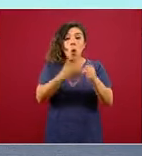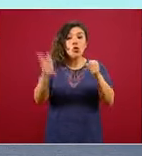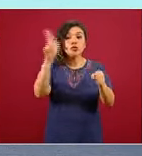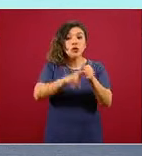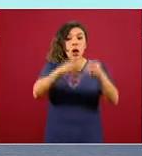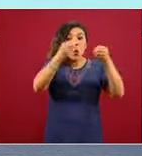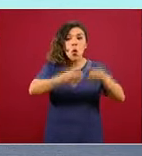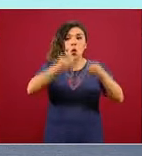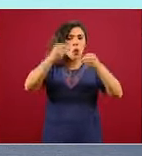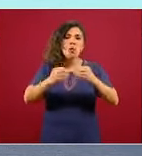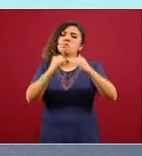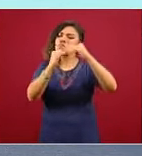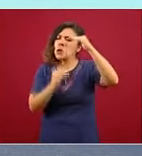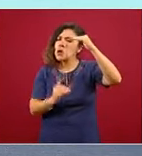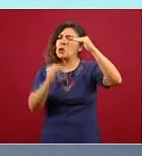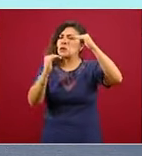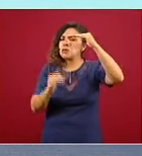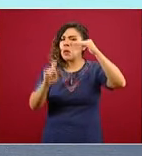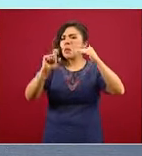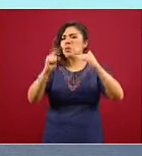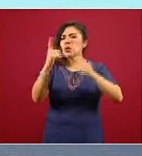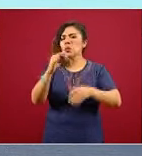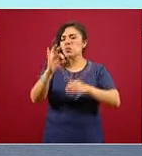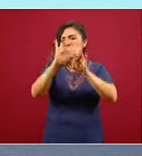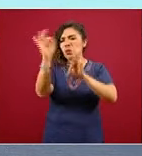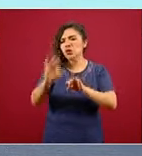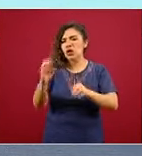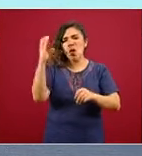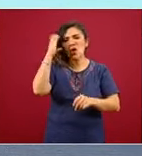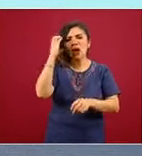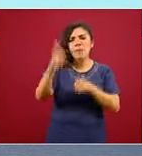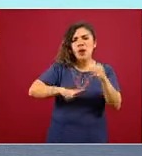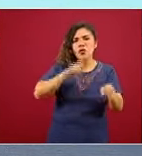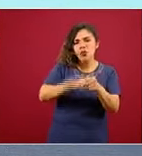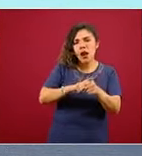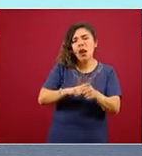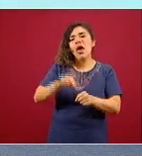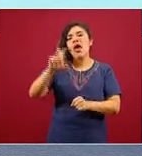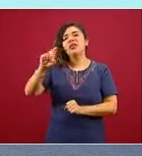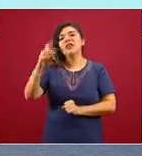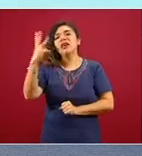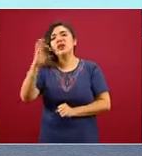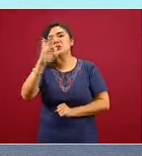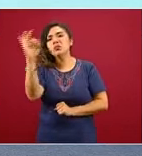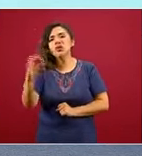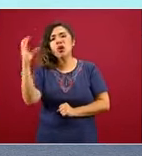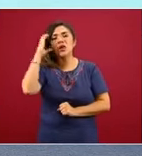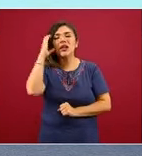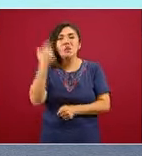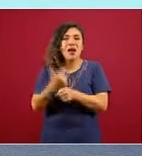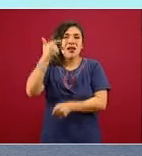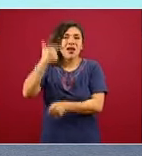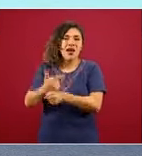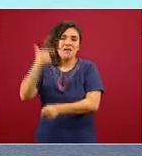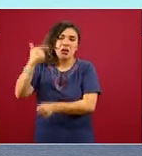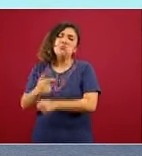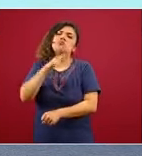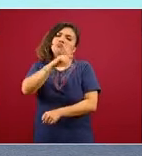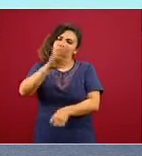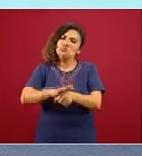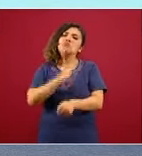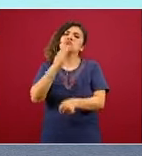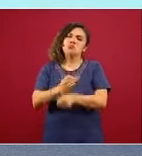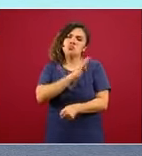es muy baja, 21% en camas general, 33% en camas con ventilador, lo cual todavía le da al Estado una buena capacidad